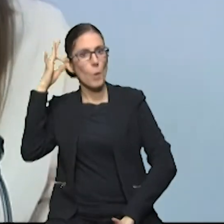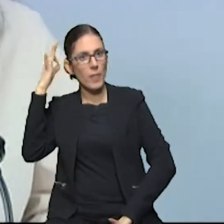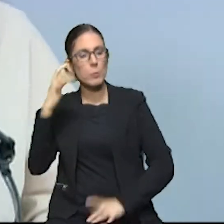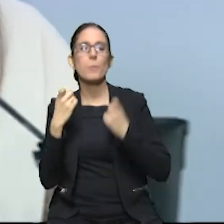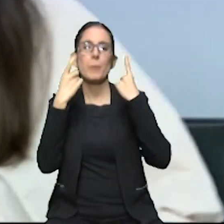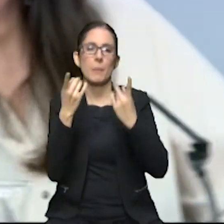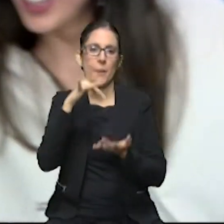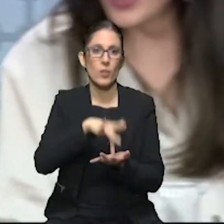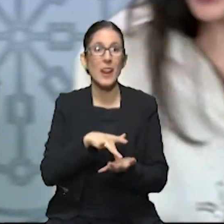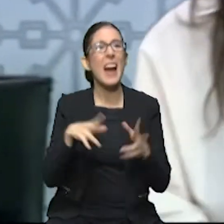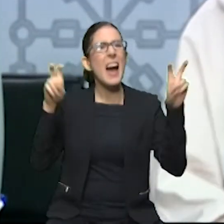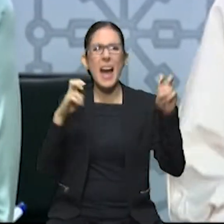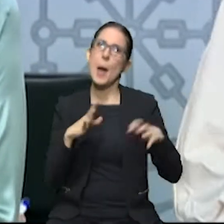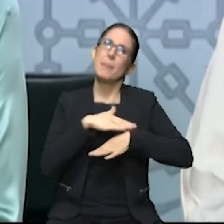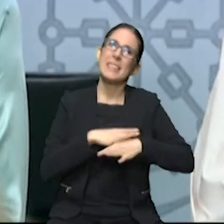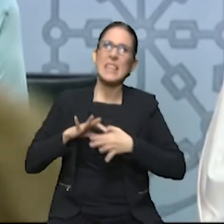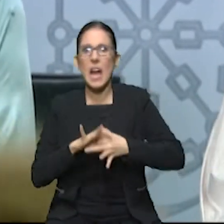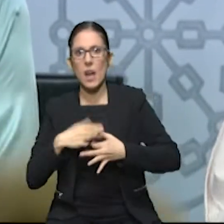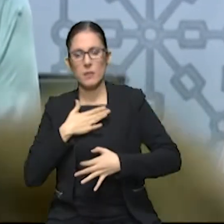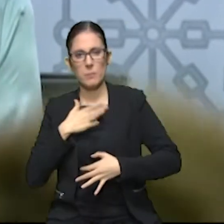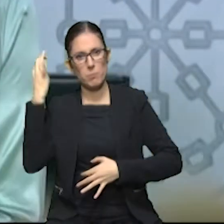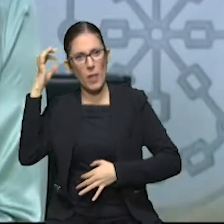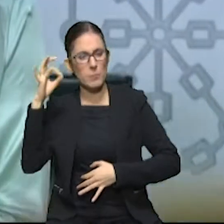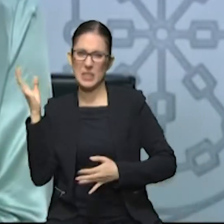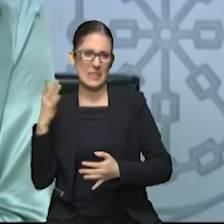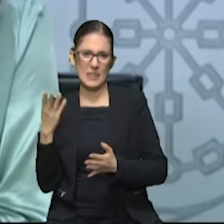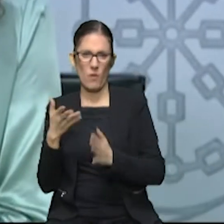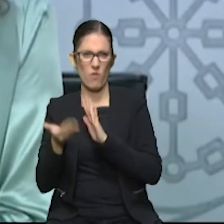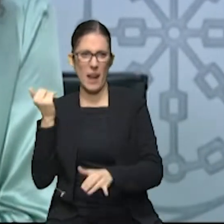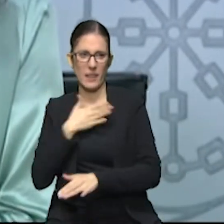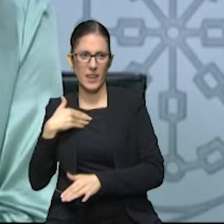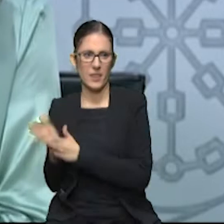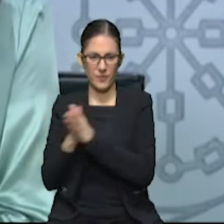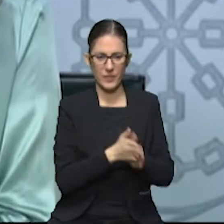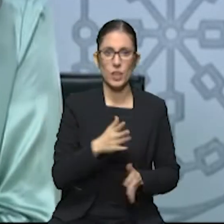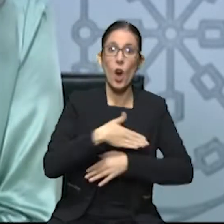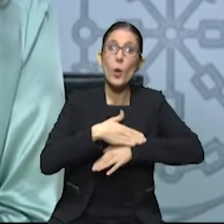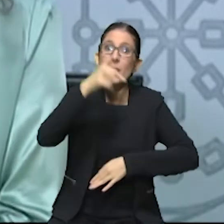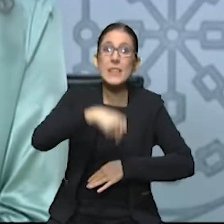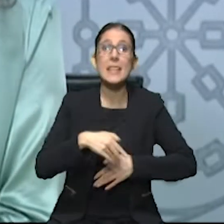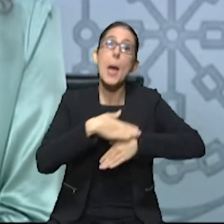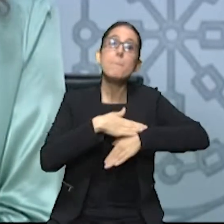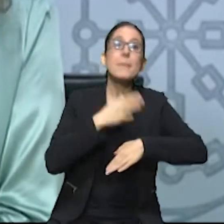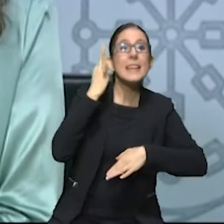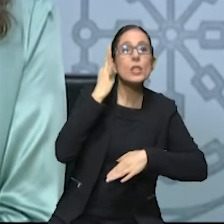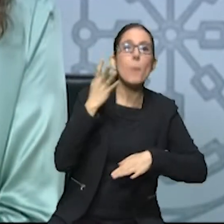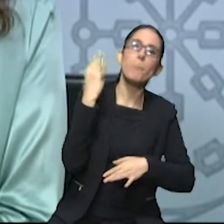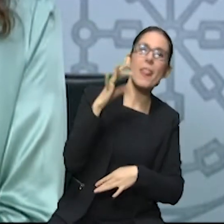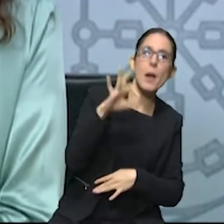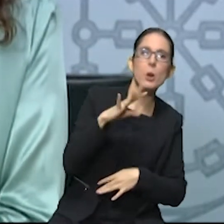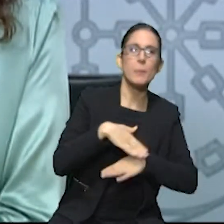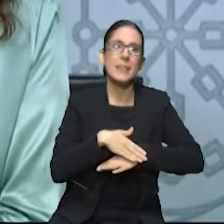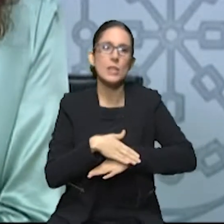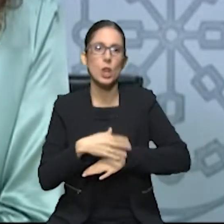título que quieren desterrar. En este gobierno no hay ni ministros de Podemos ni ministros socialistas. Este es un gobierno de